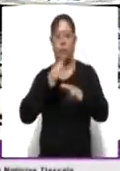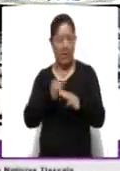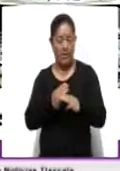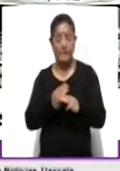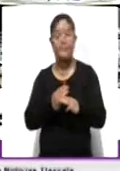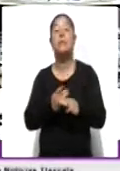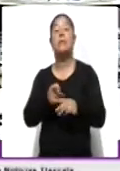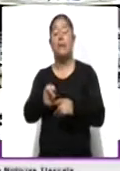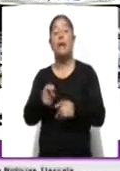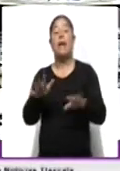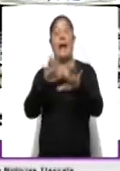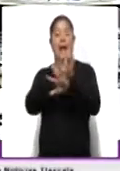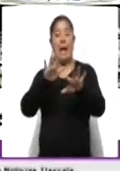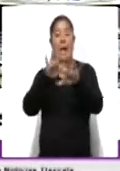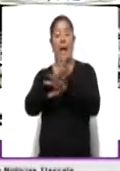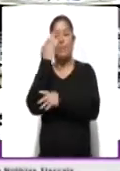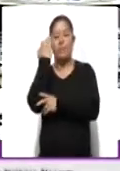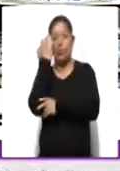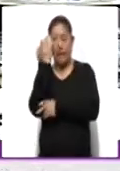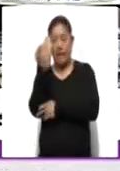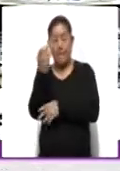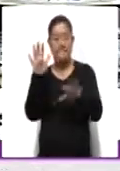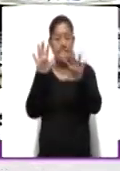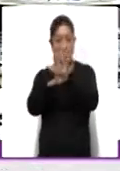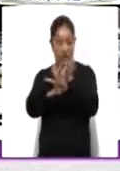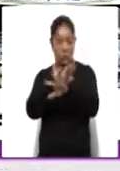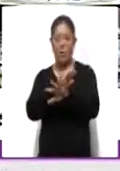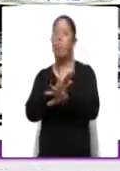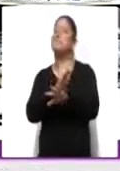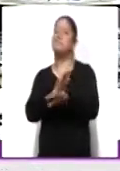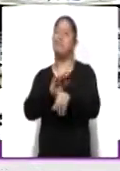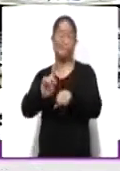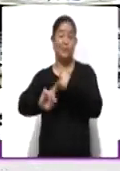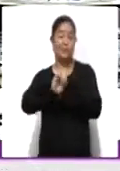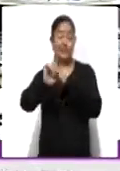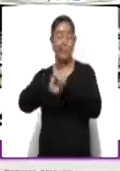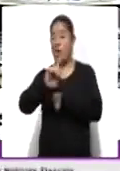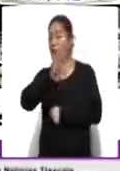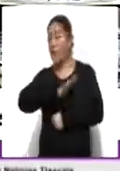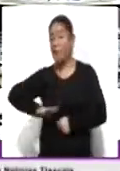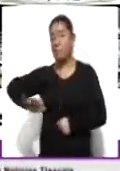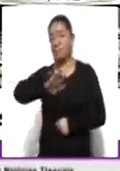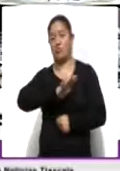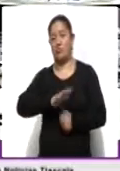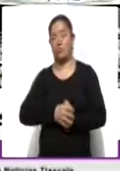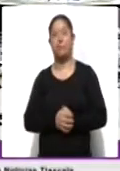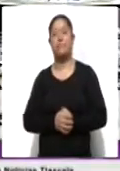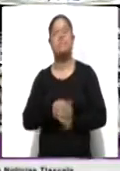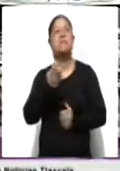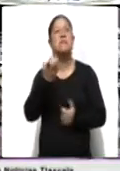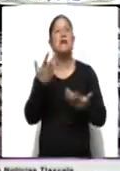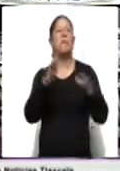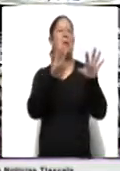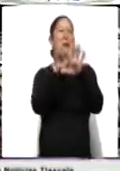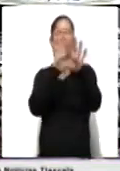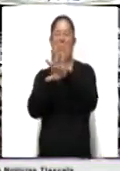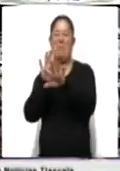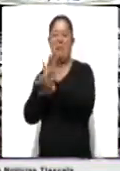nos afecta a todos, ¿no? Entonces, el cambio climático es una variación del